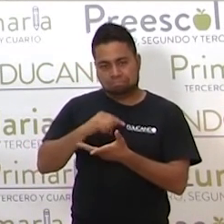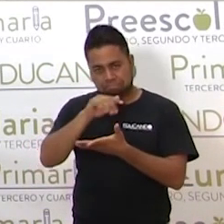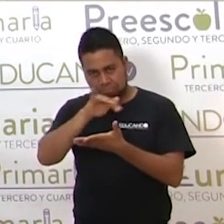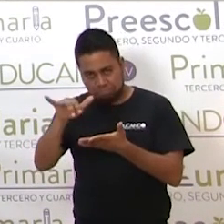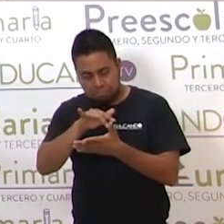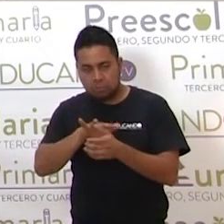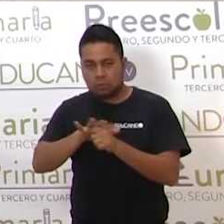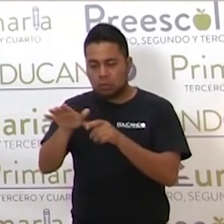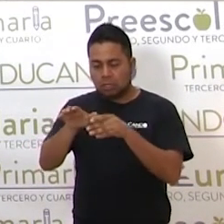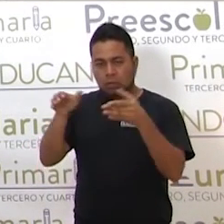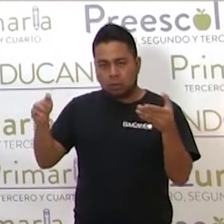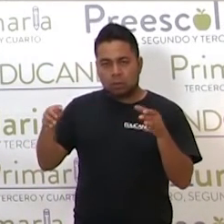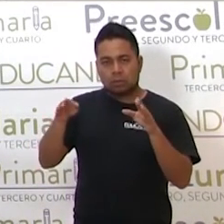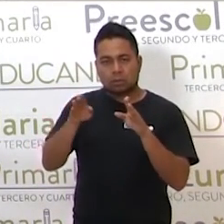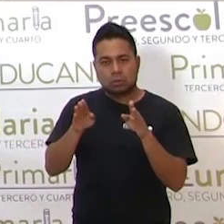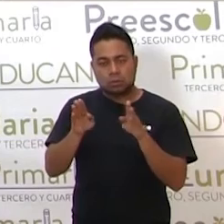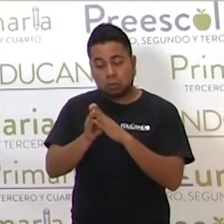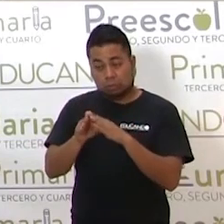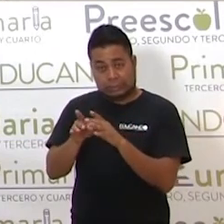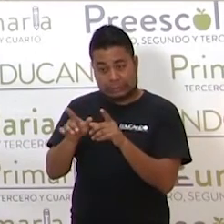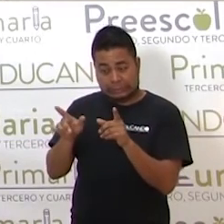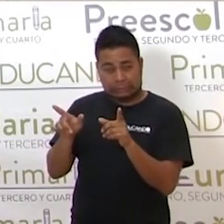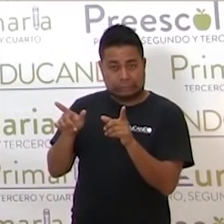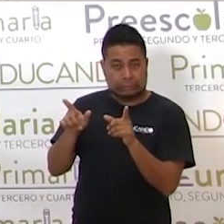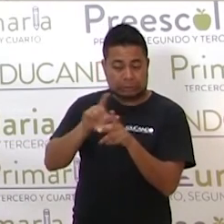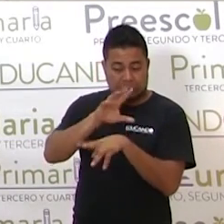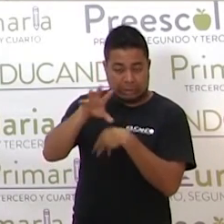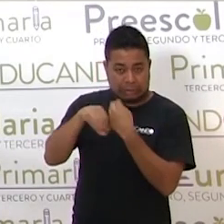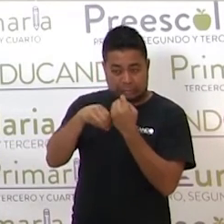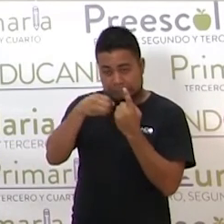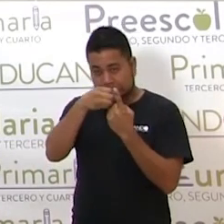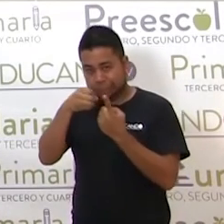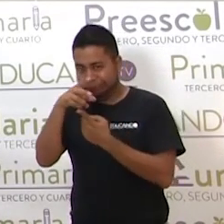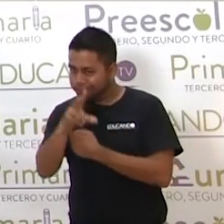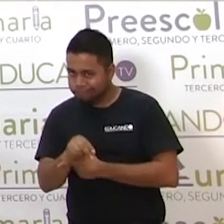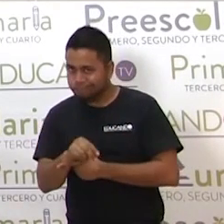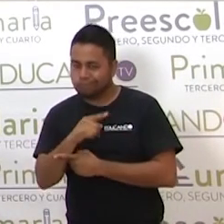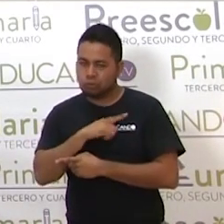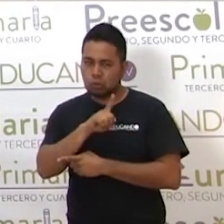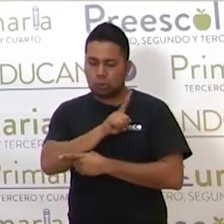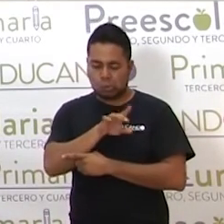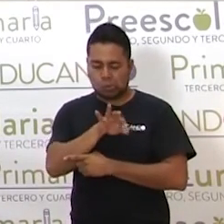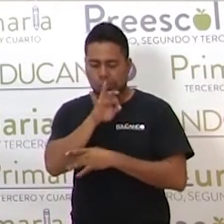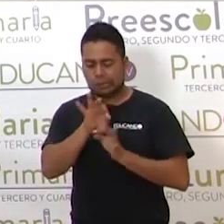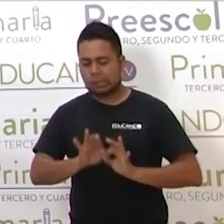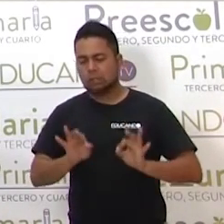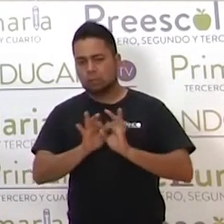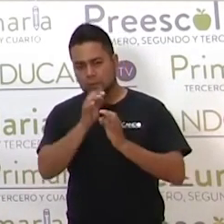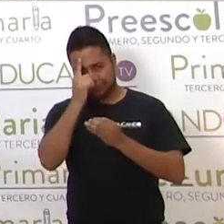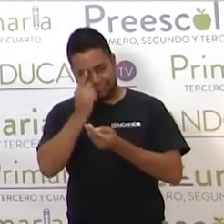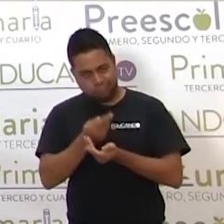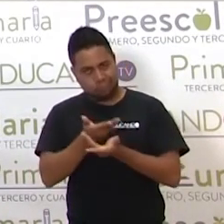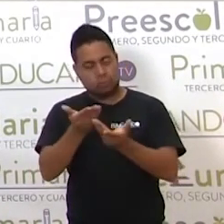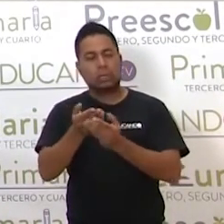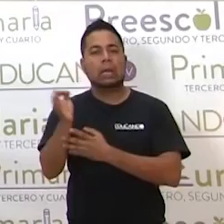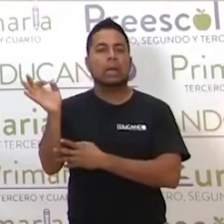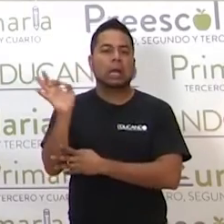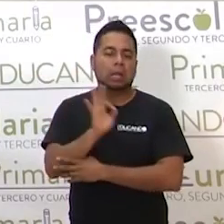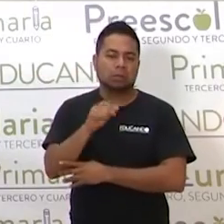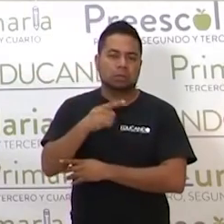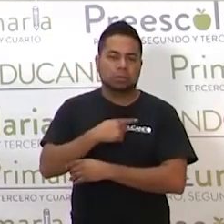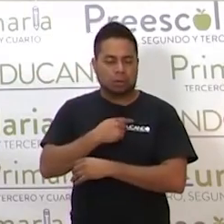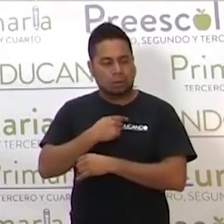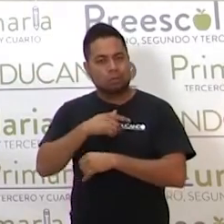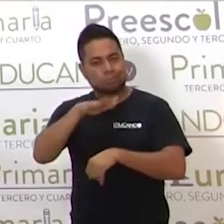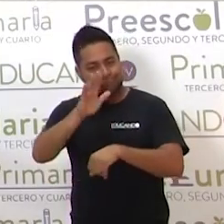estos cuentos que aunque no fueron completos, leí la parte más importante, para ver si yo de alguna manera despierto